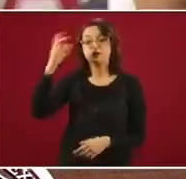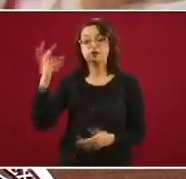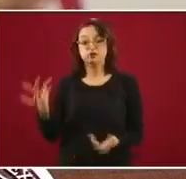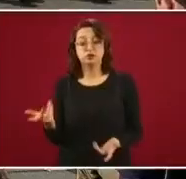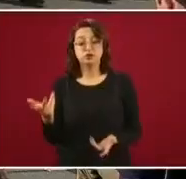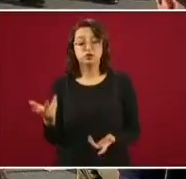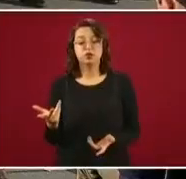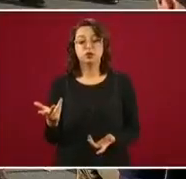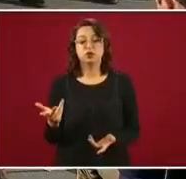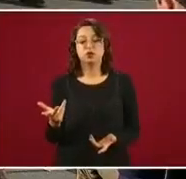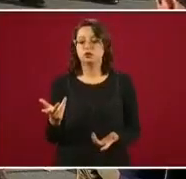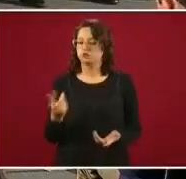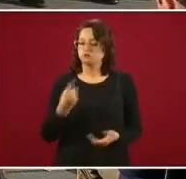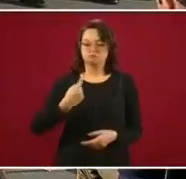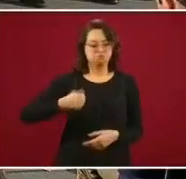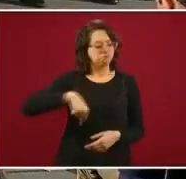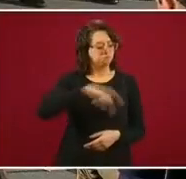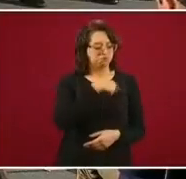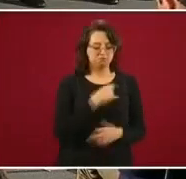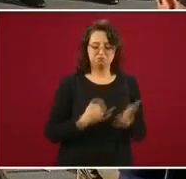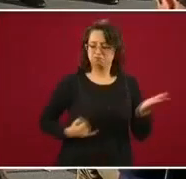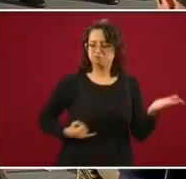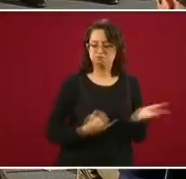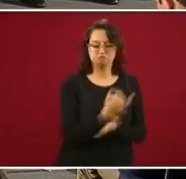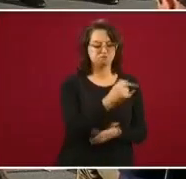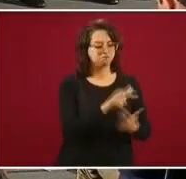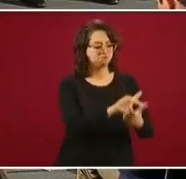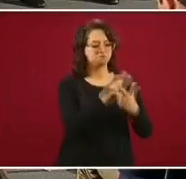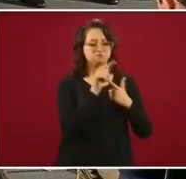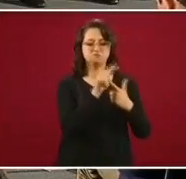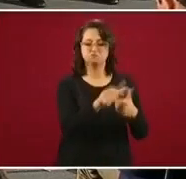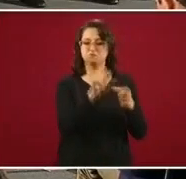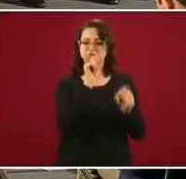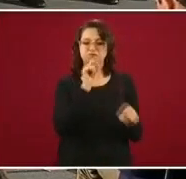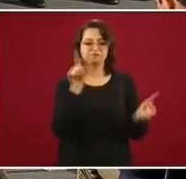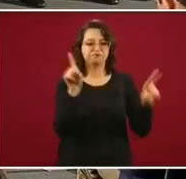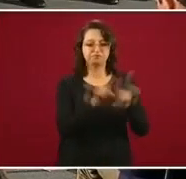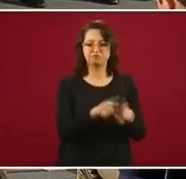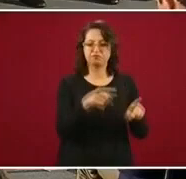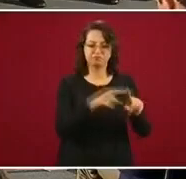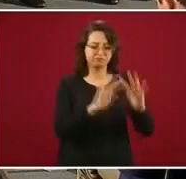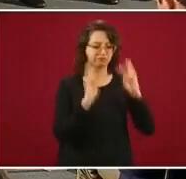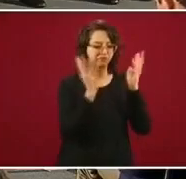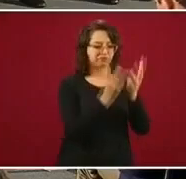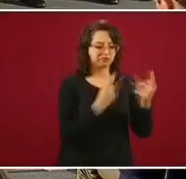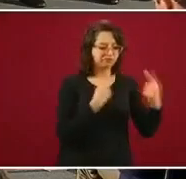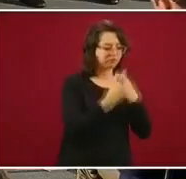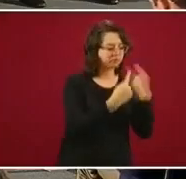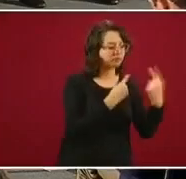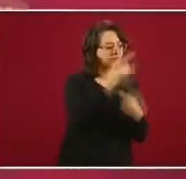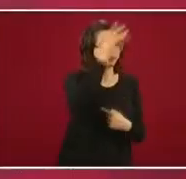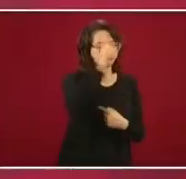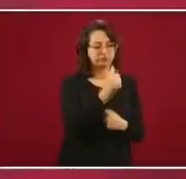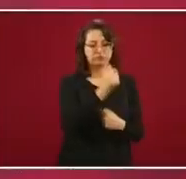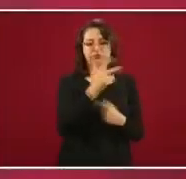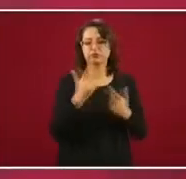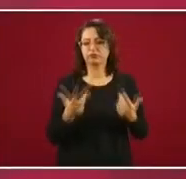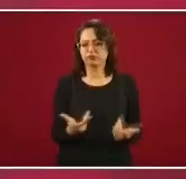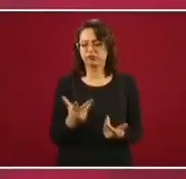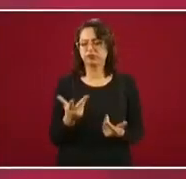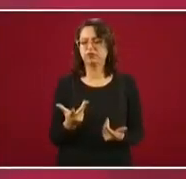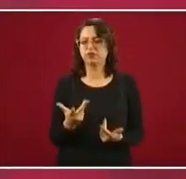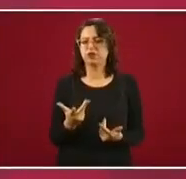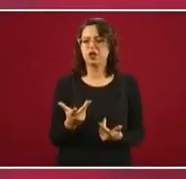de nosotros seguir es calculando igual por el Consejo Técnico del Seguro Social. Incluso lo digo, ni siquiera sería